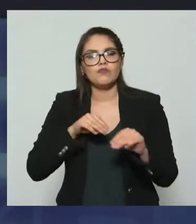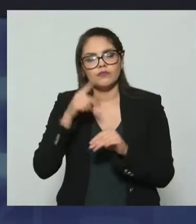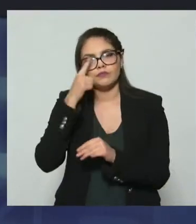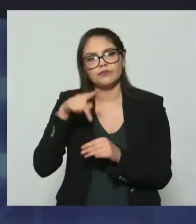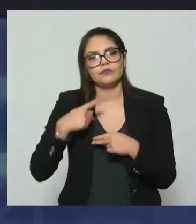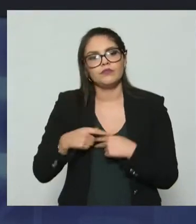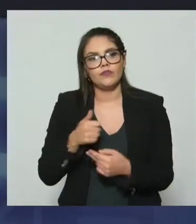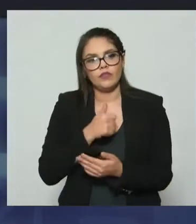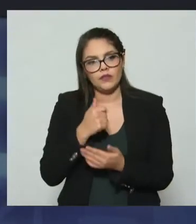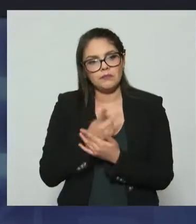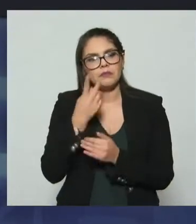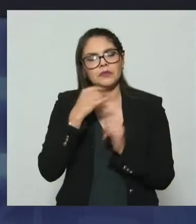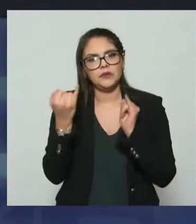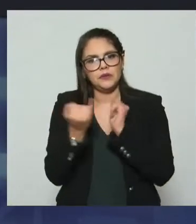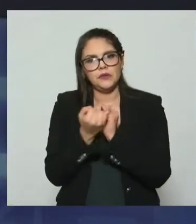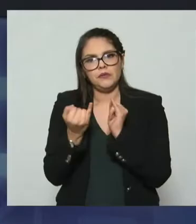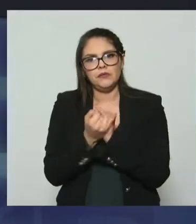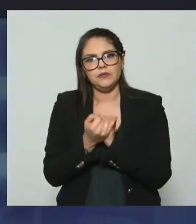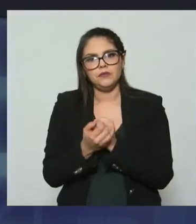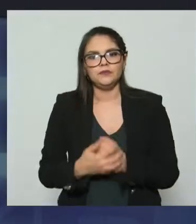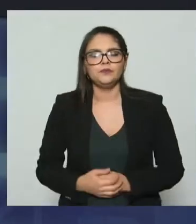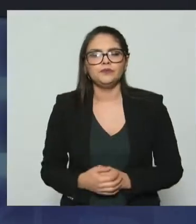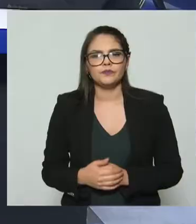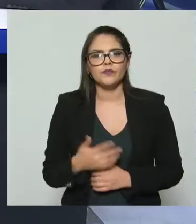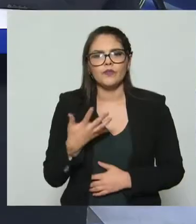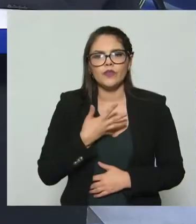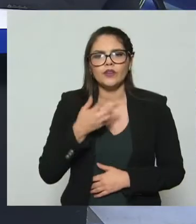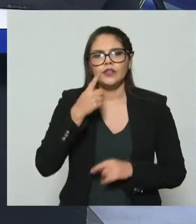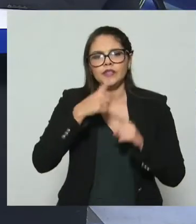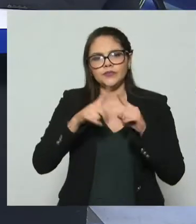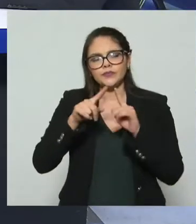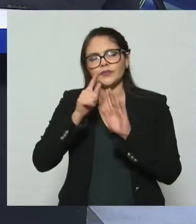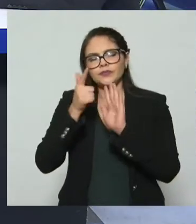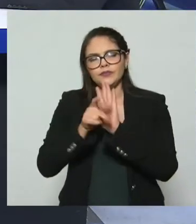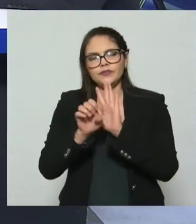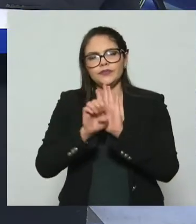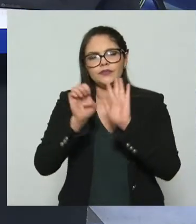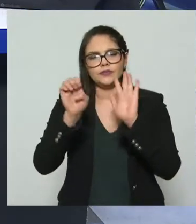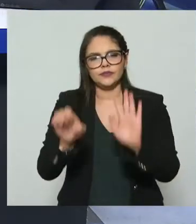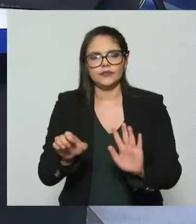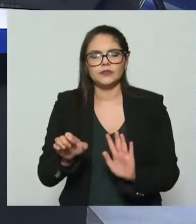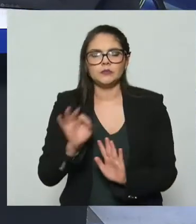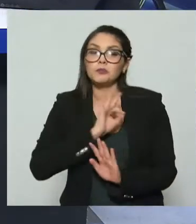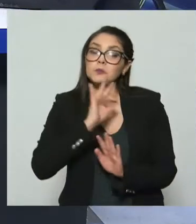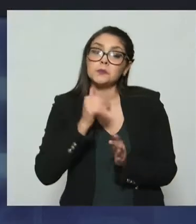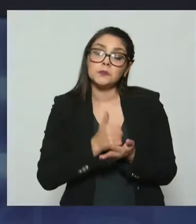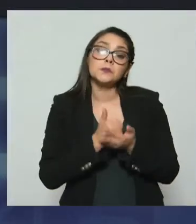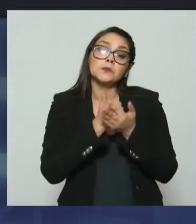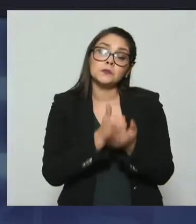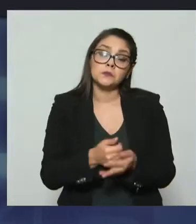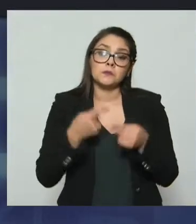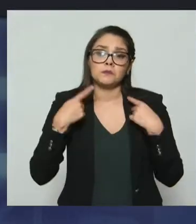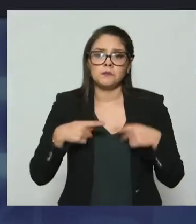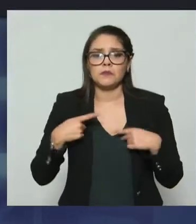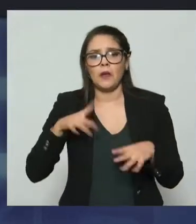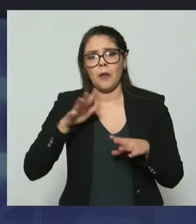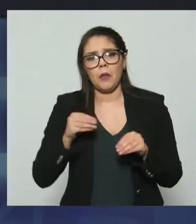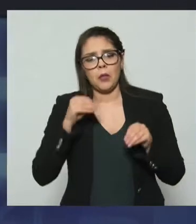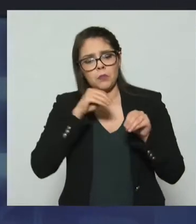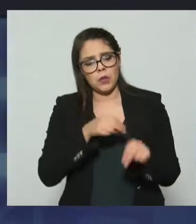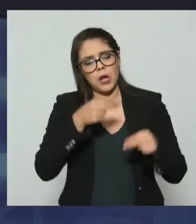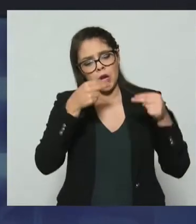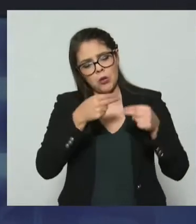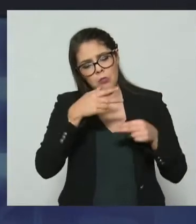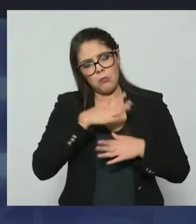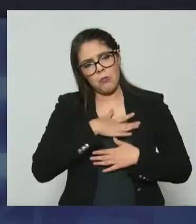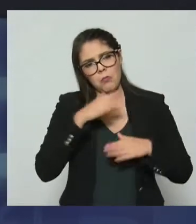ciudadanía. Pero también tenemos, una serie de leyes, por ejemplo, que nos ayudan a que una persona monta un negocio en su casa,